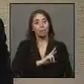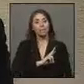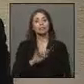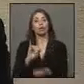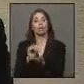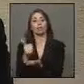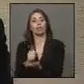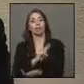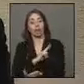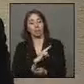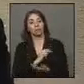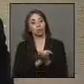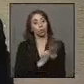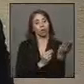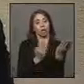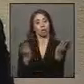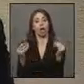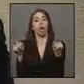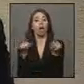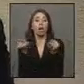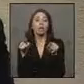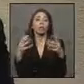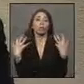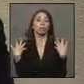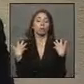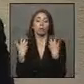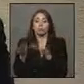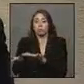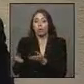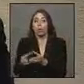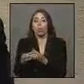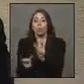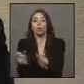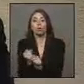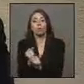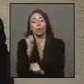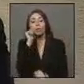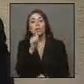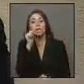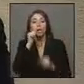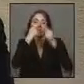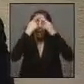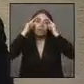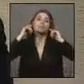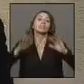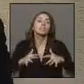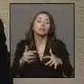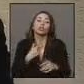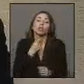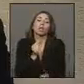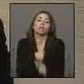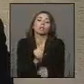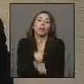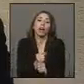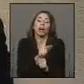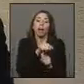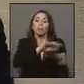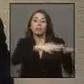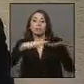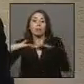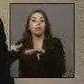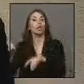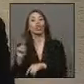de Valparaíso, para que se puedan hacer cargo de este grupo de trabajadores que día a día hace un esfuerzo por trabajar en el sector, que